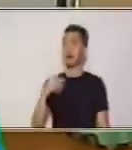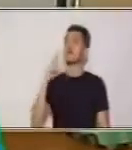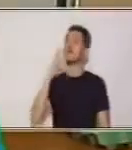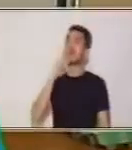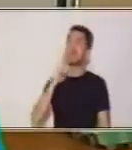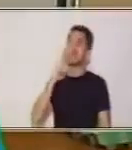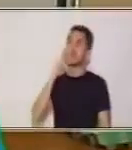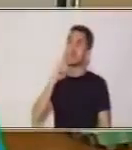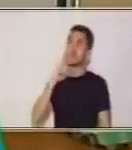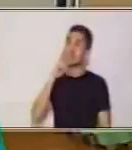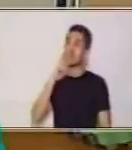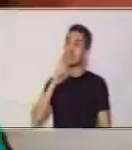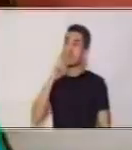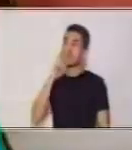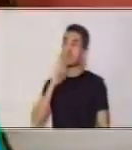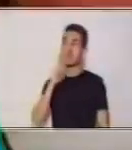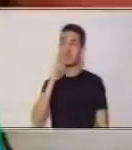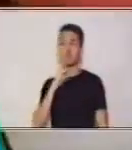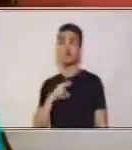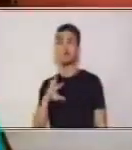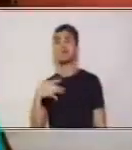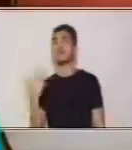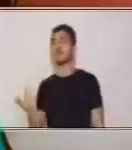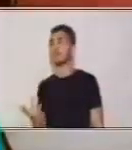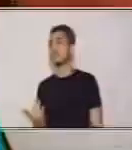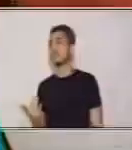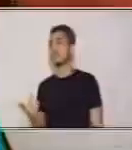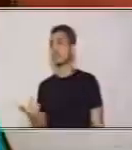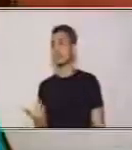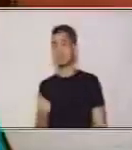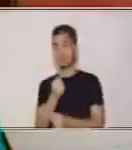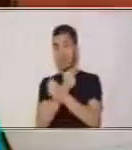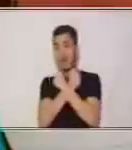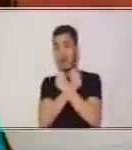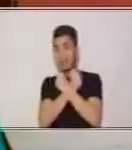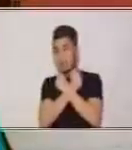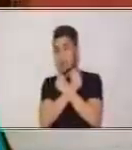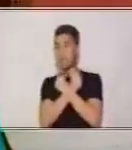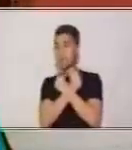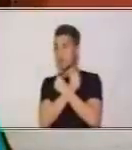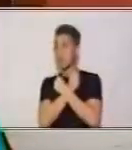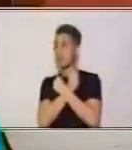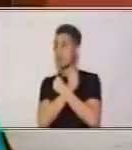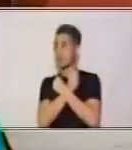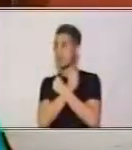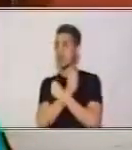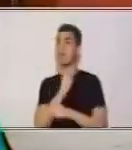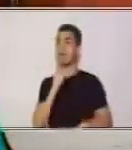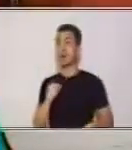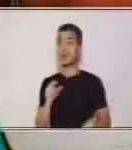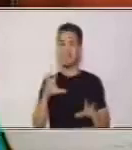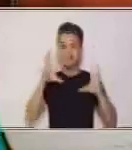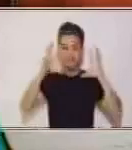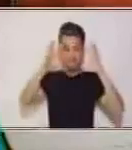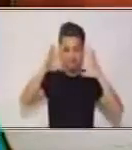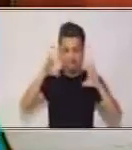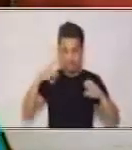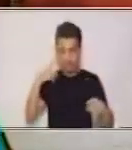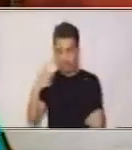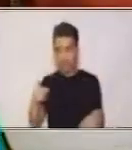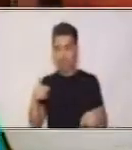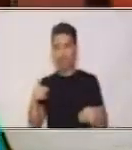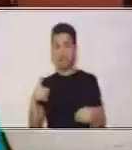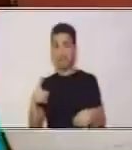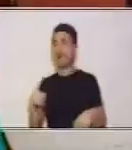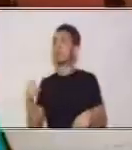El color rosado es el color del amor. Y el monstruo de colores se dio cuenta al final